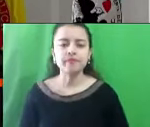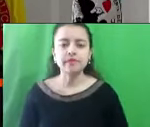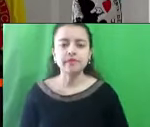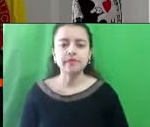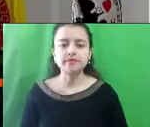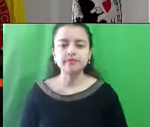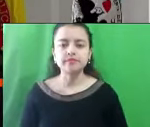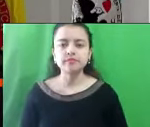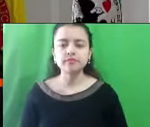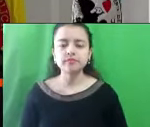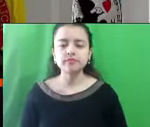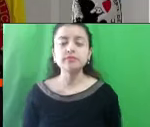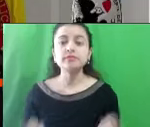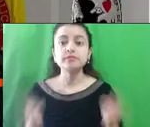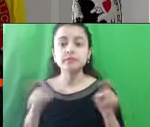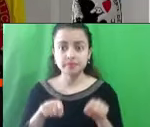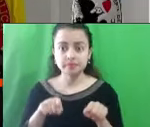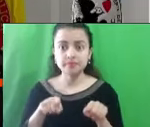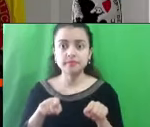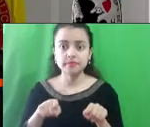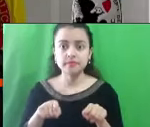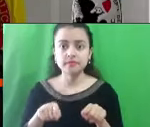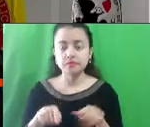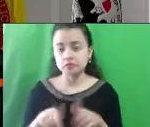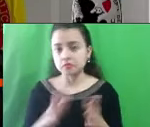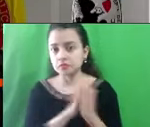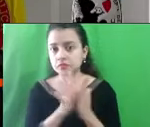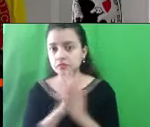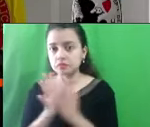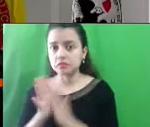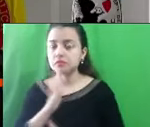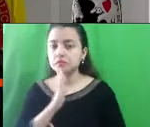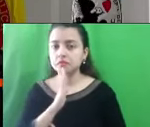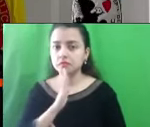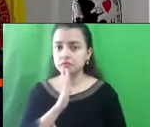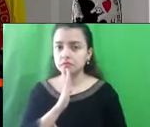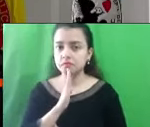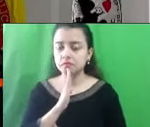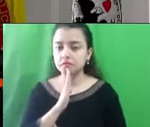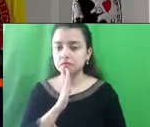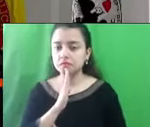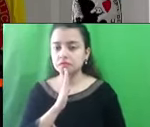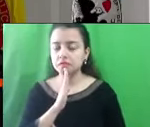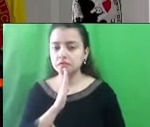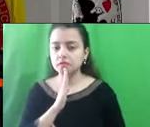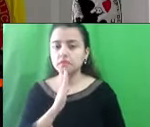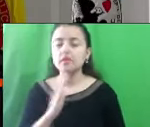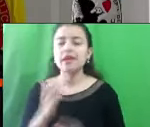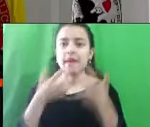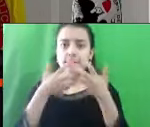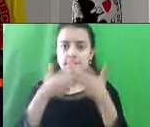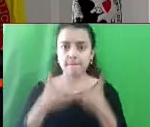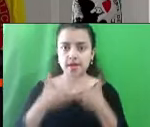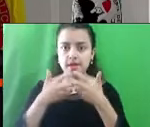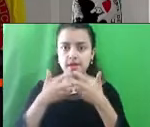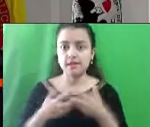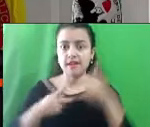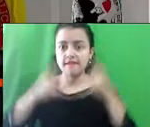estará comentando cómo ha sido su gestión como empresa en Facatativá, cómo ha sido el balance rentable, cómo ha sido